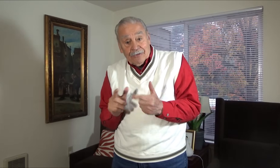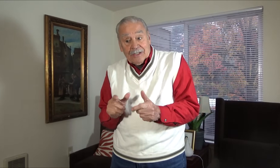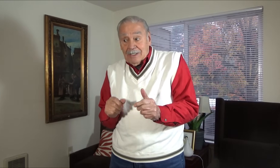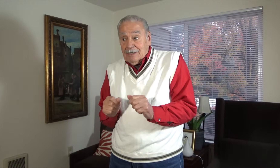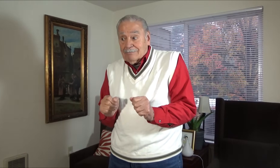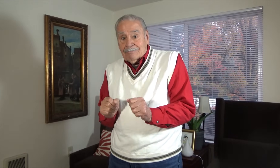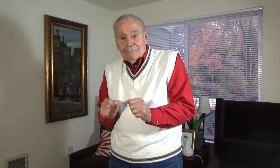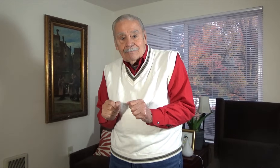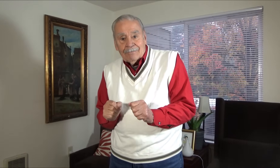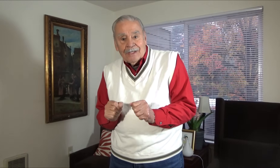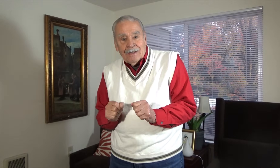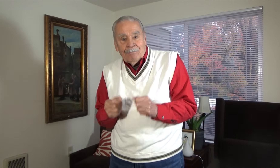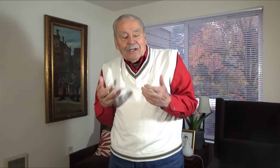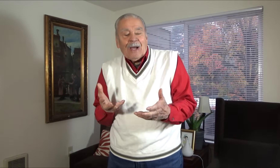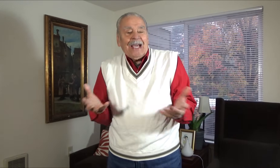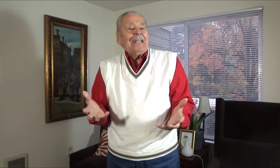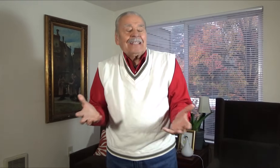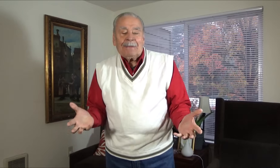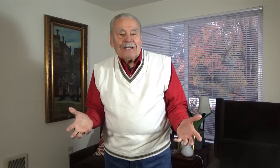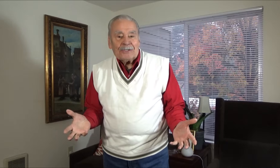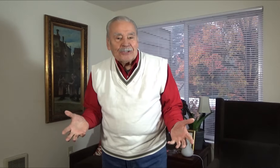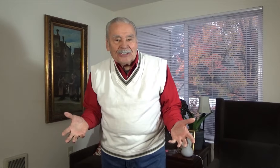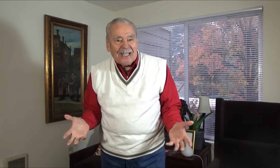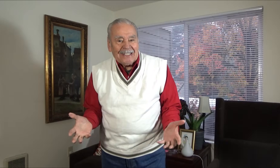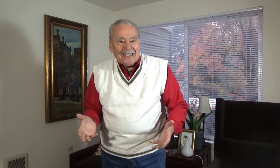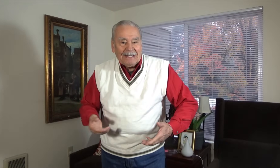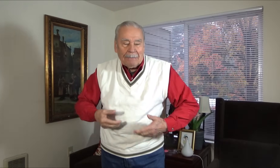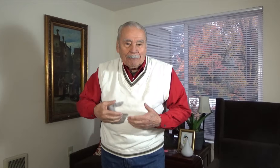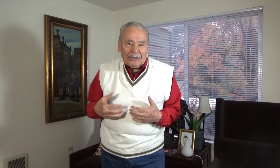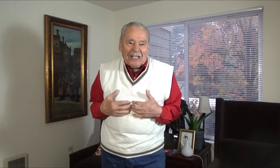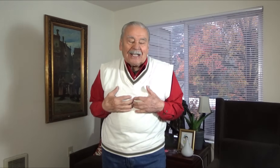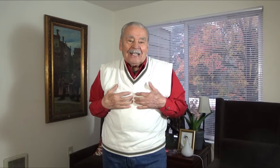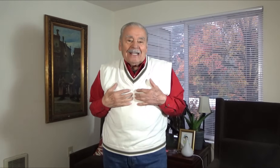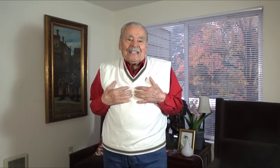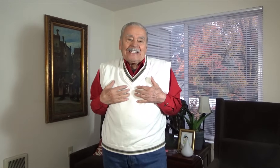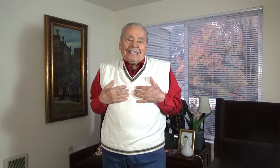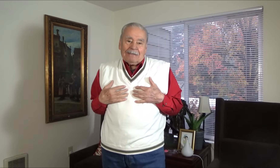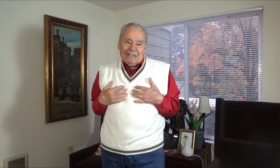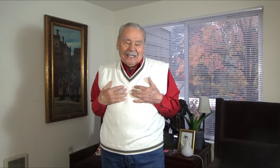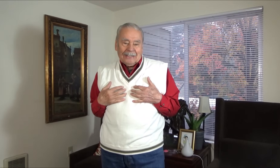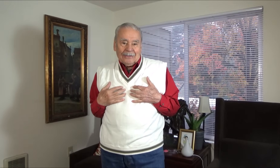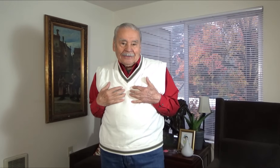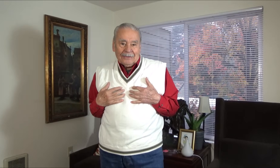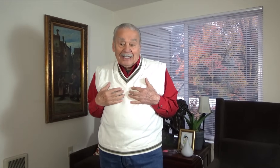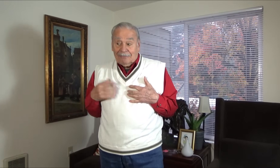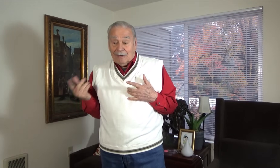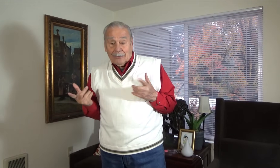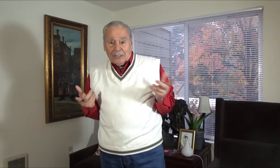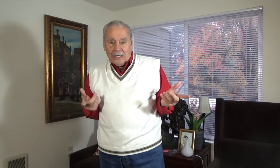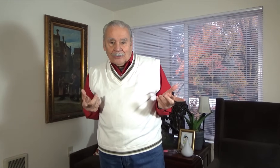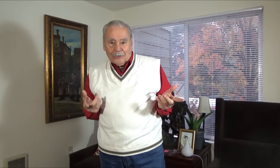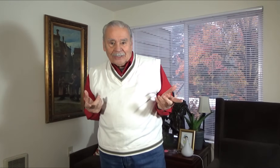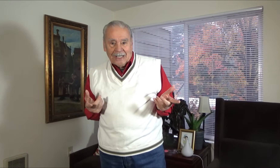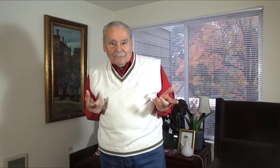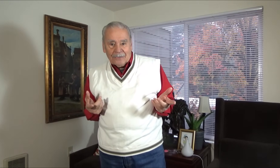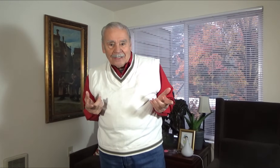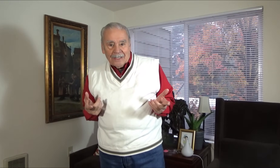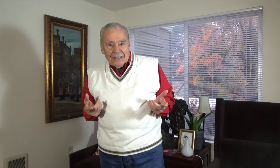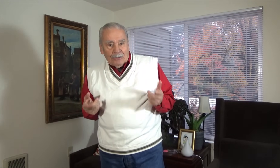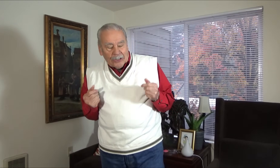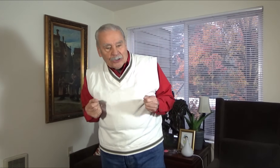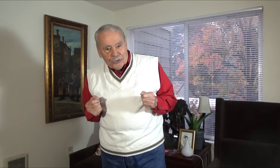propuestas. Pero acá el tema no se trata de poner el sentimiento, ni a favor ni en